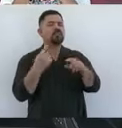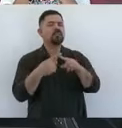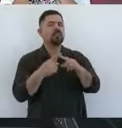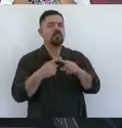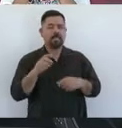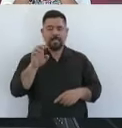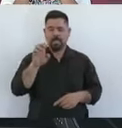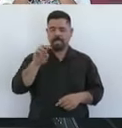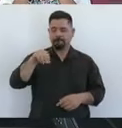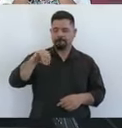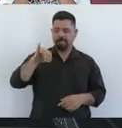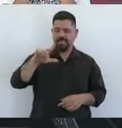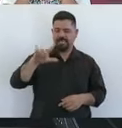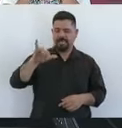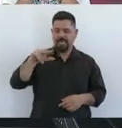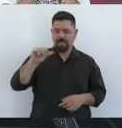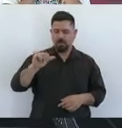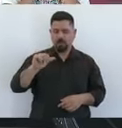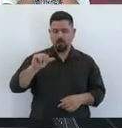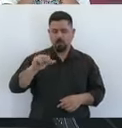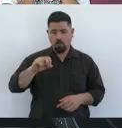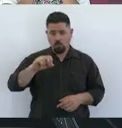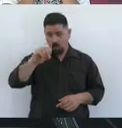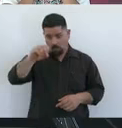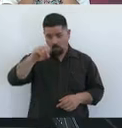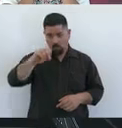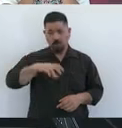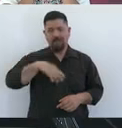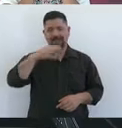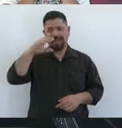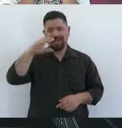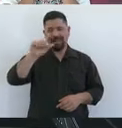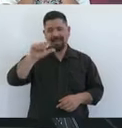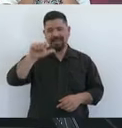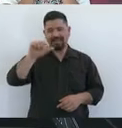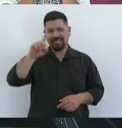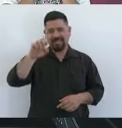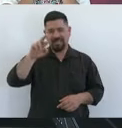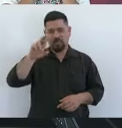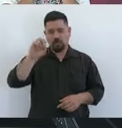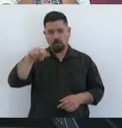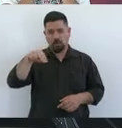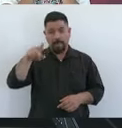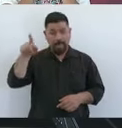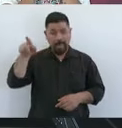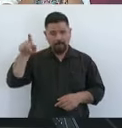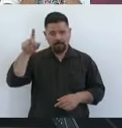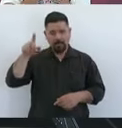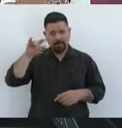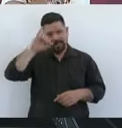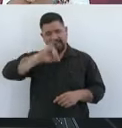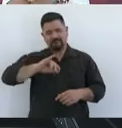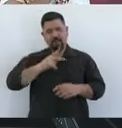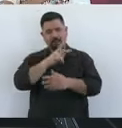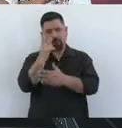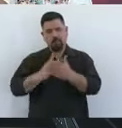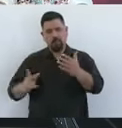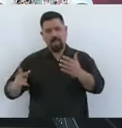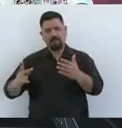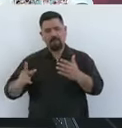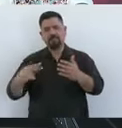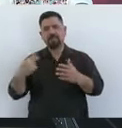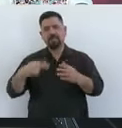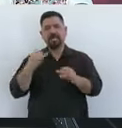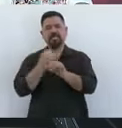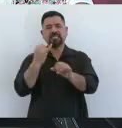Emiliano Calderón, del programa Internet para Todos. Es para que nos diga por